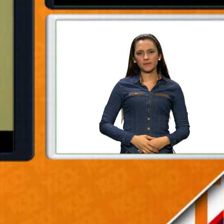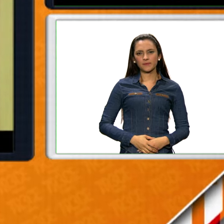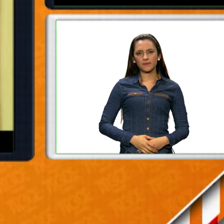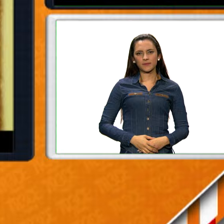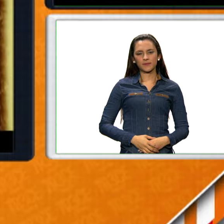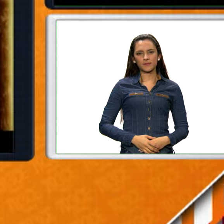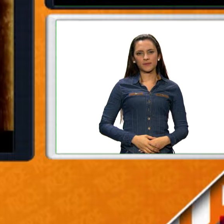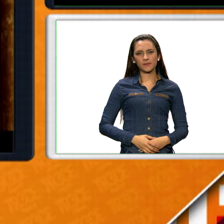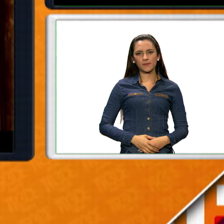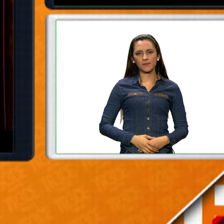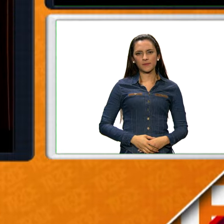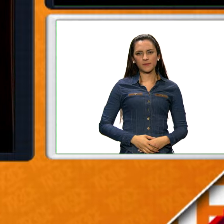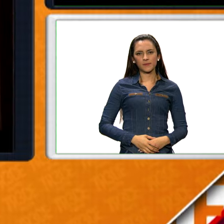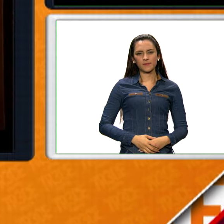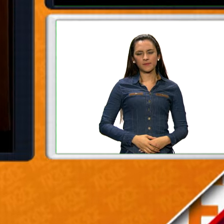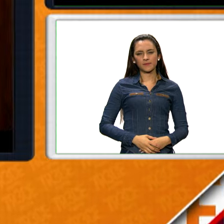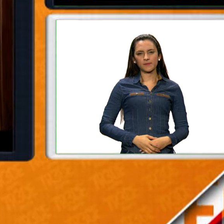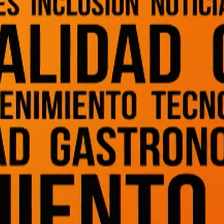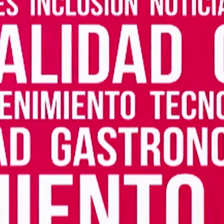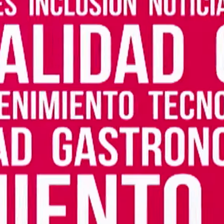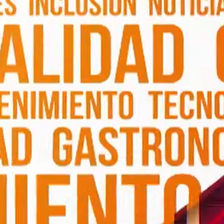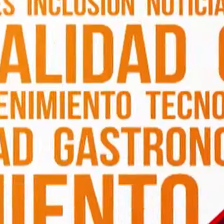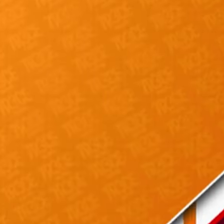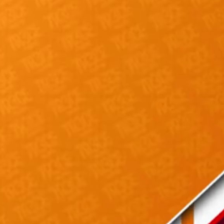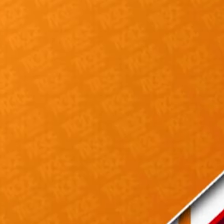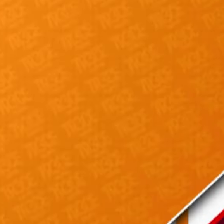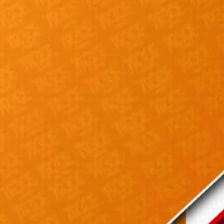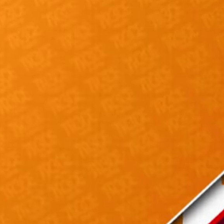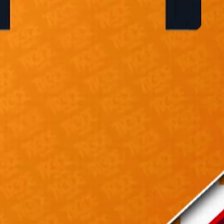Tell you what I like to drink.